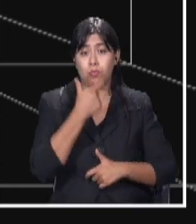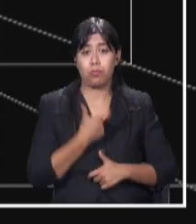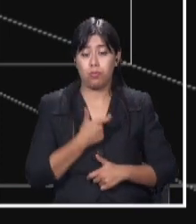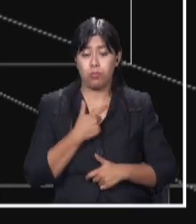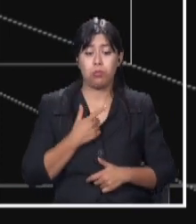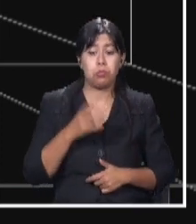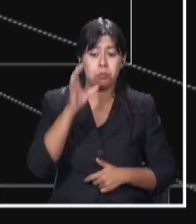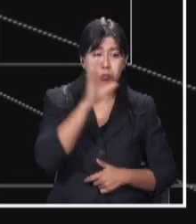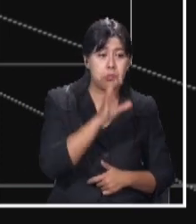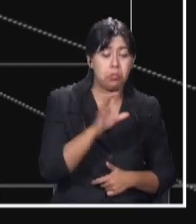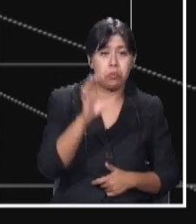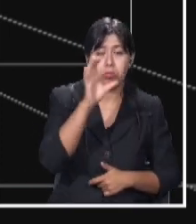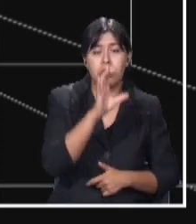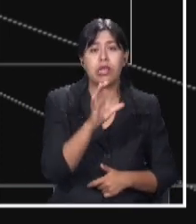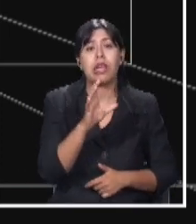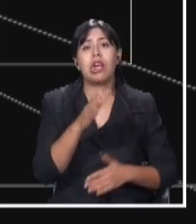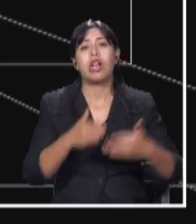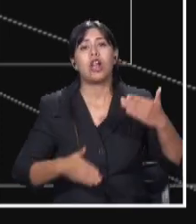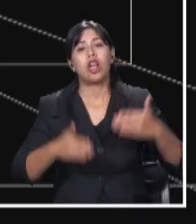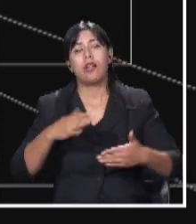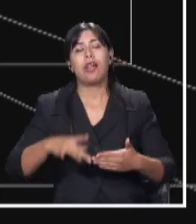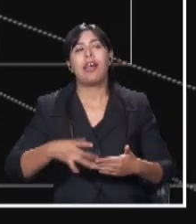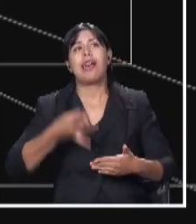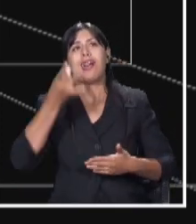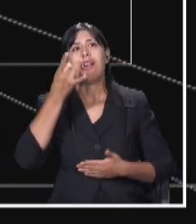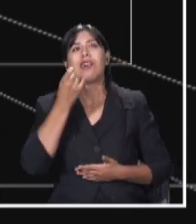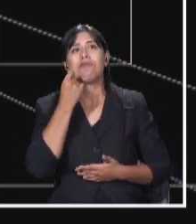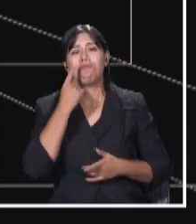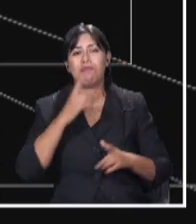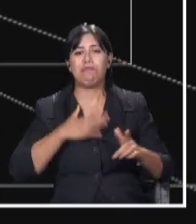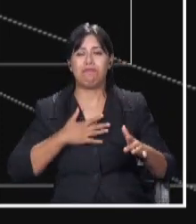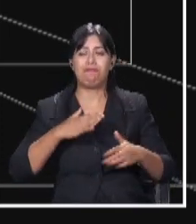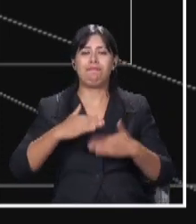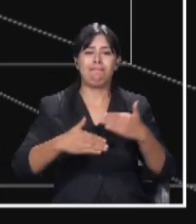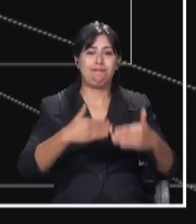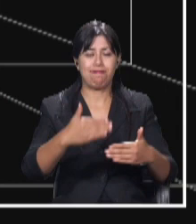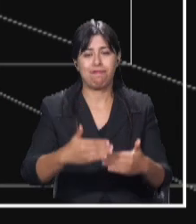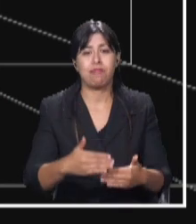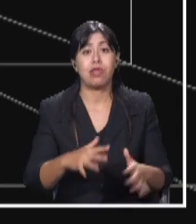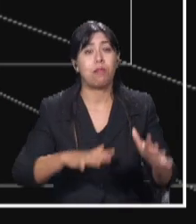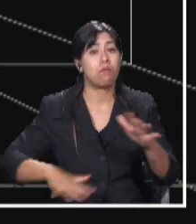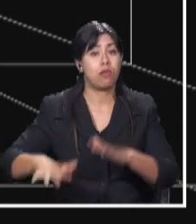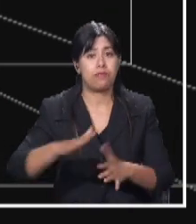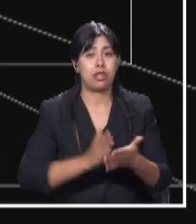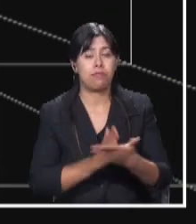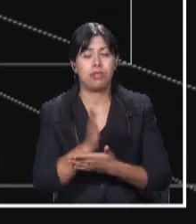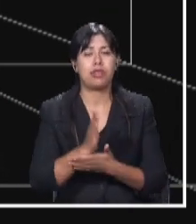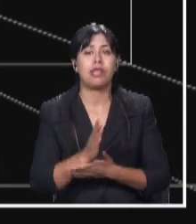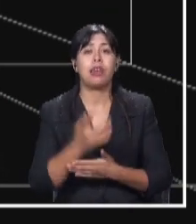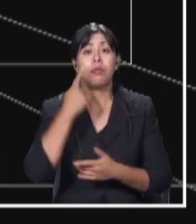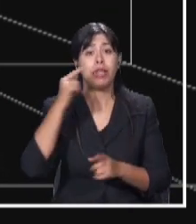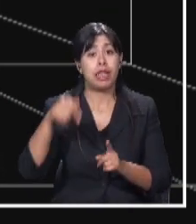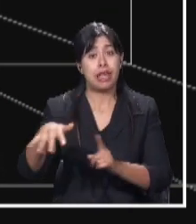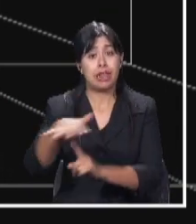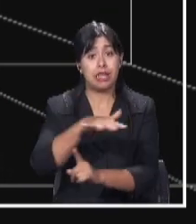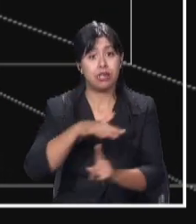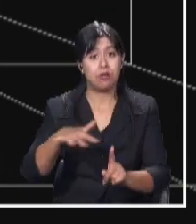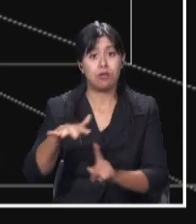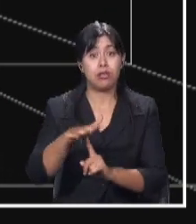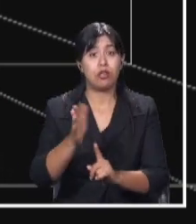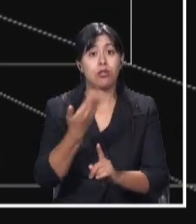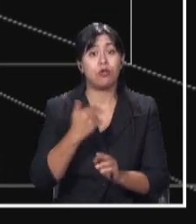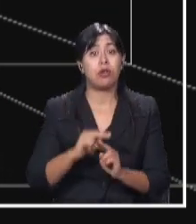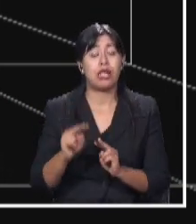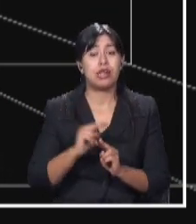alguna forma el robot infiere cuál es su modelo cinemático, cosa de poder desplazarse de un punto al otro. Y en este caso, lo que vamos a hacer